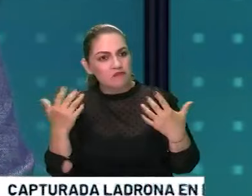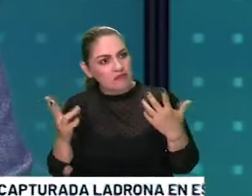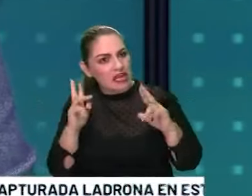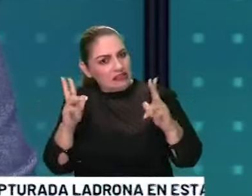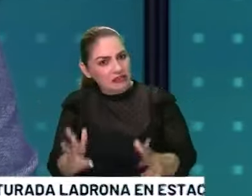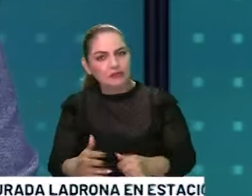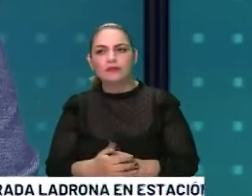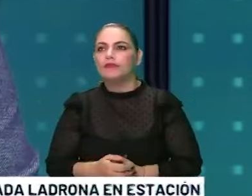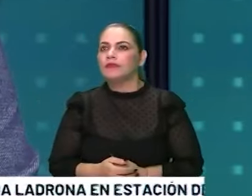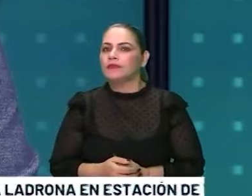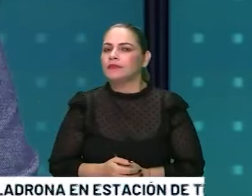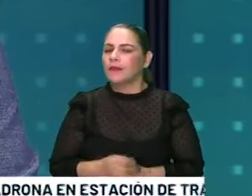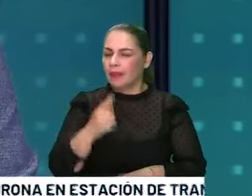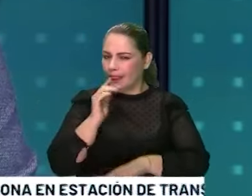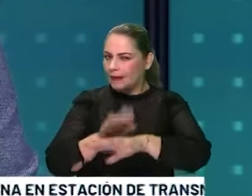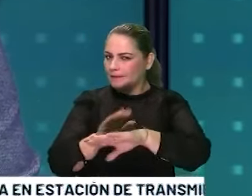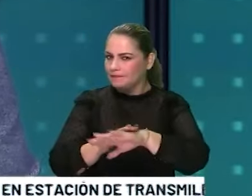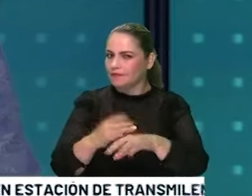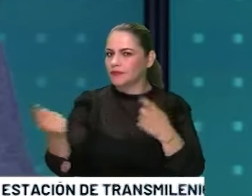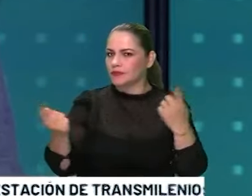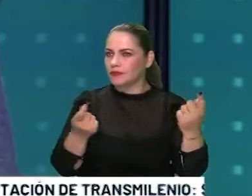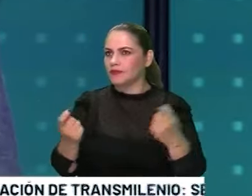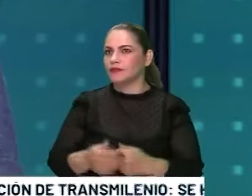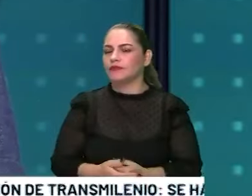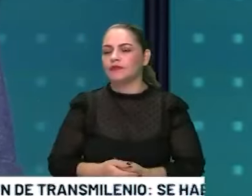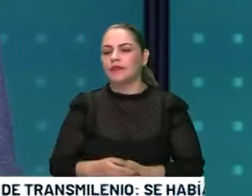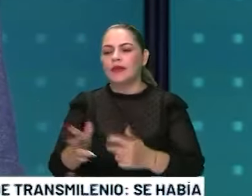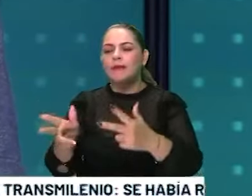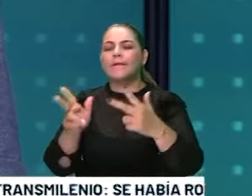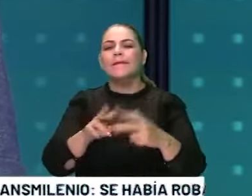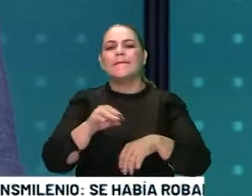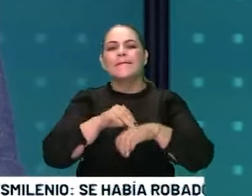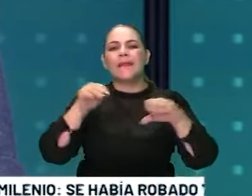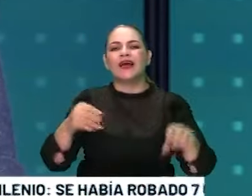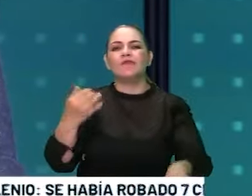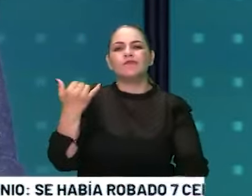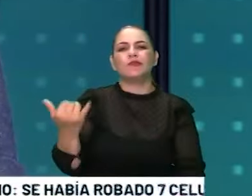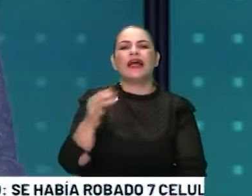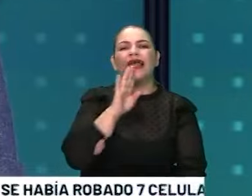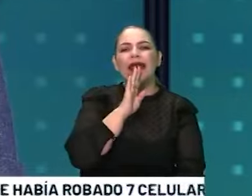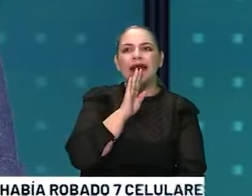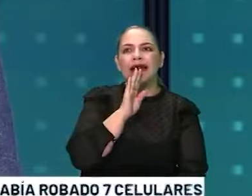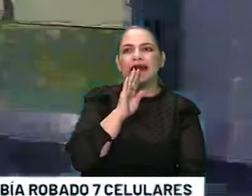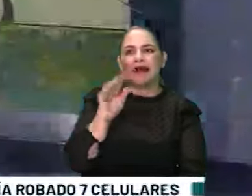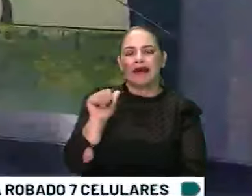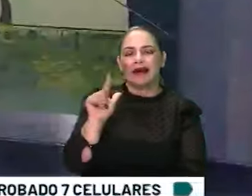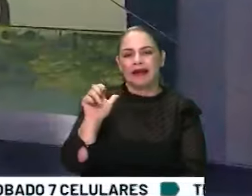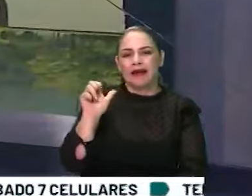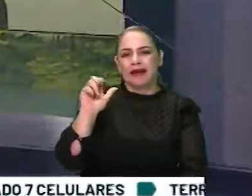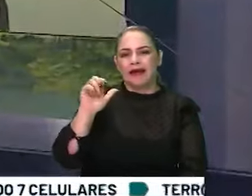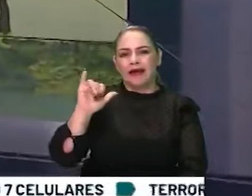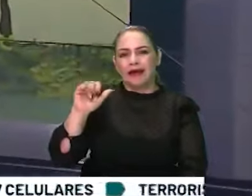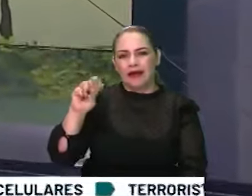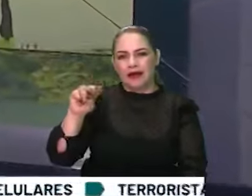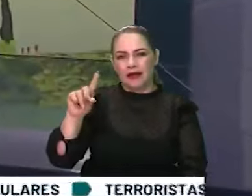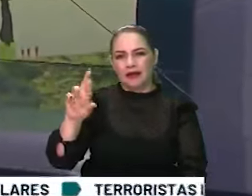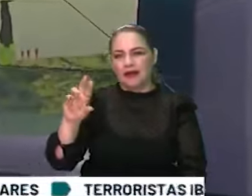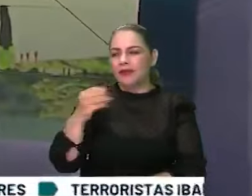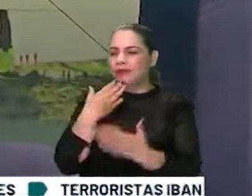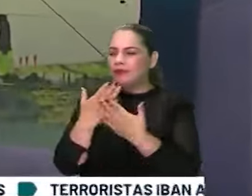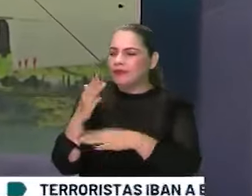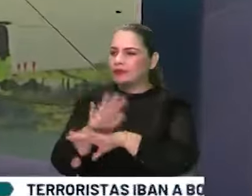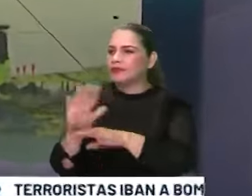activados todos los operativos de control. En el peaje El Trapiche, en el norte del Valle de Aburrá, se encuentra Alejandro Botero con toda la información. Buenas tardes, Alejandro, lo